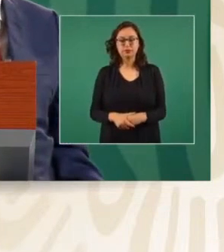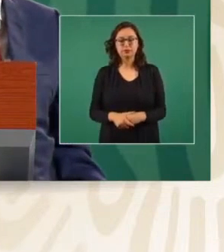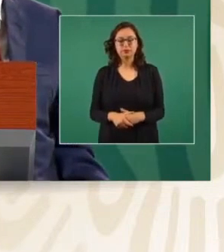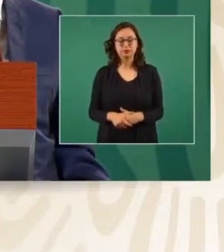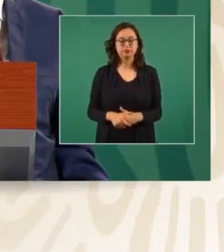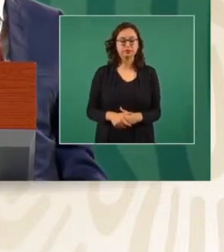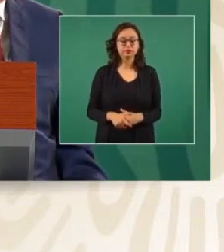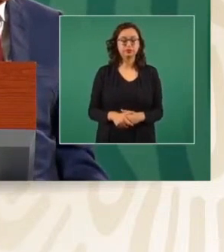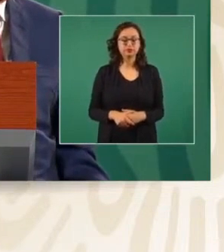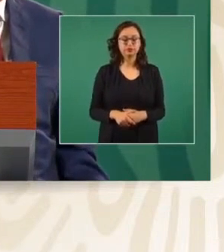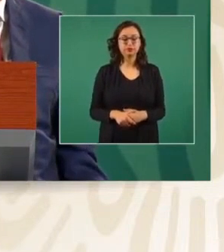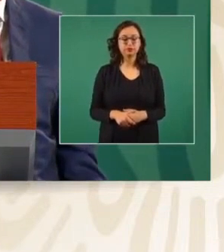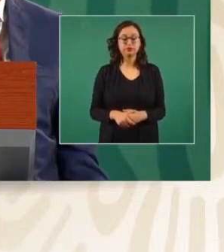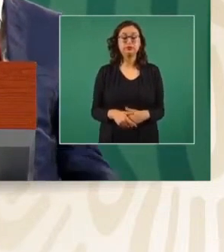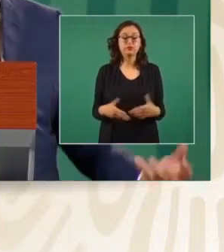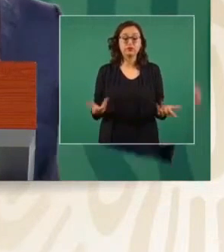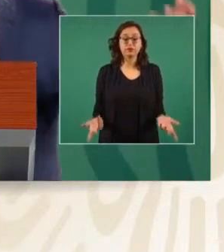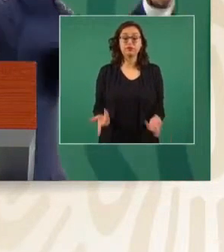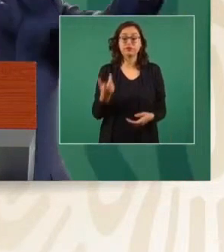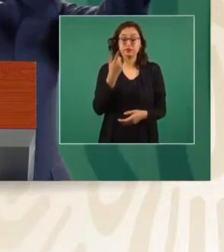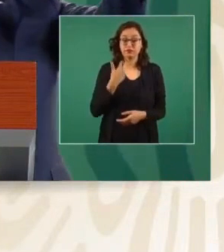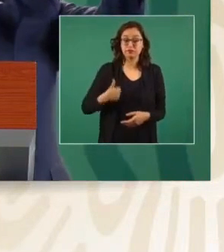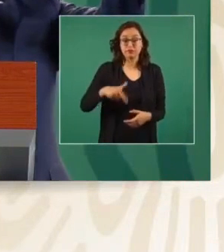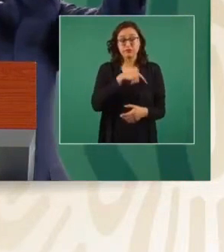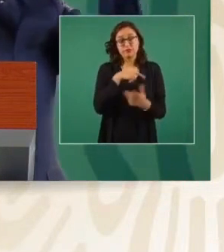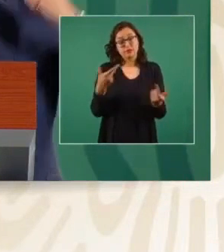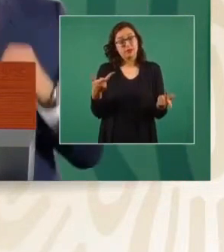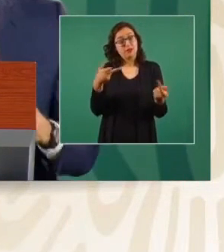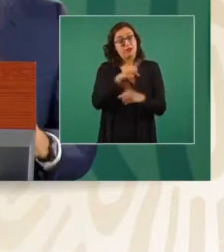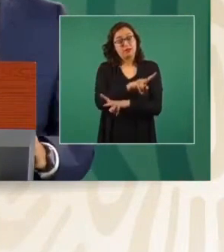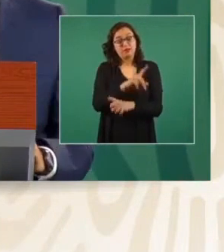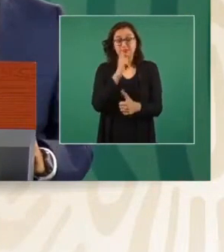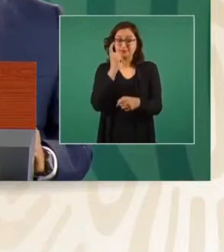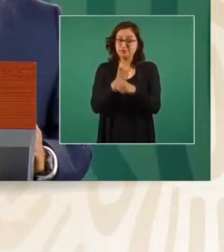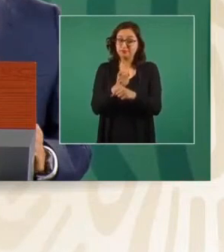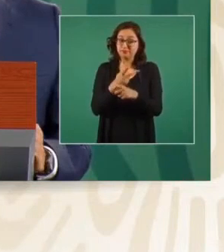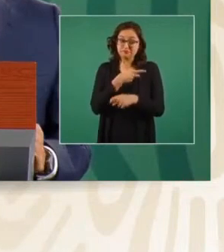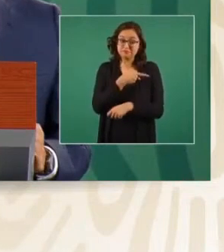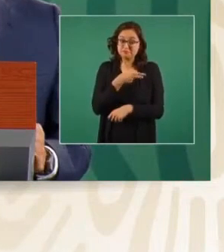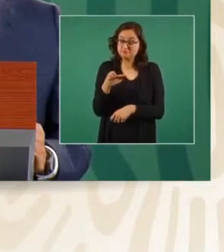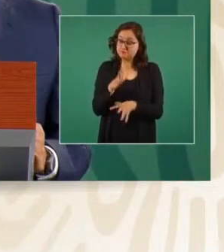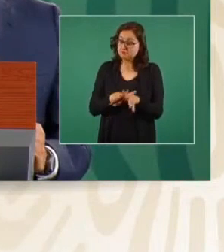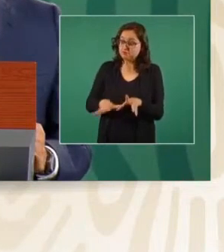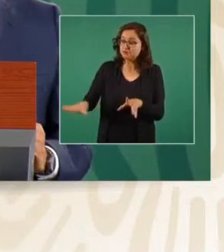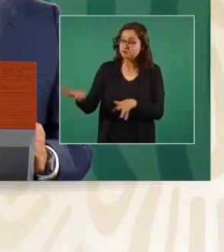Nosotros estamos ayudando de abajo hacia arriba